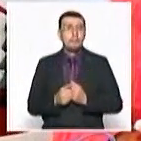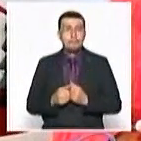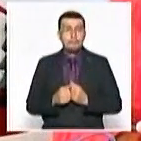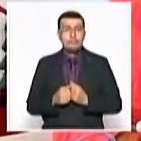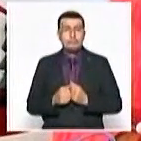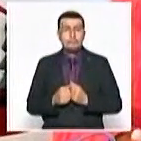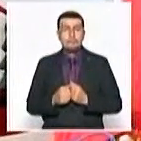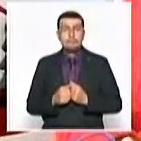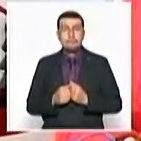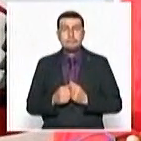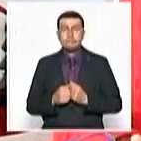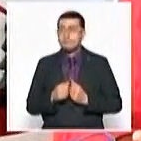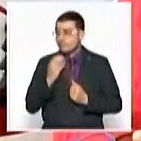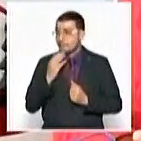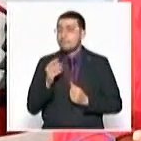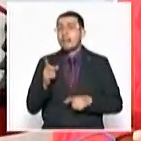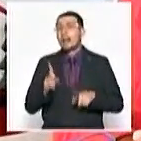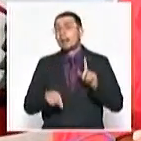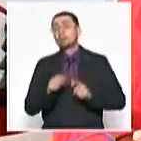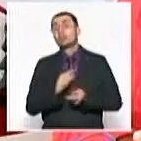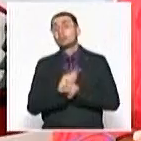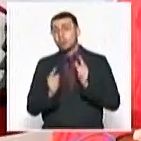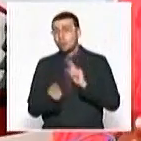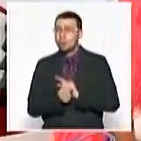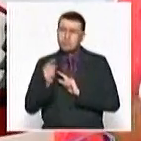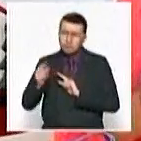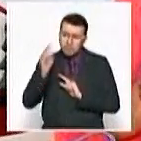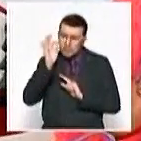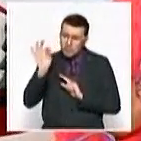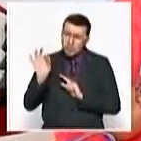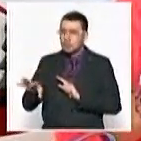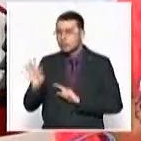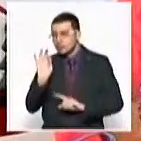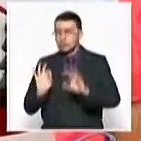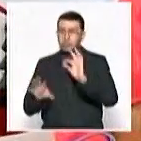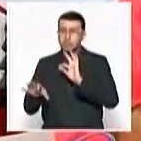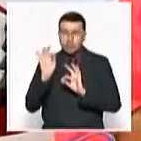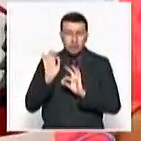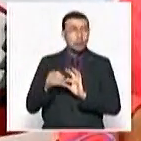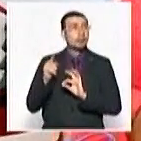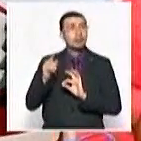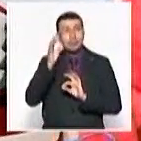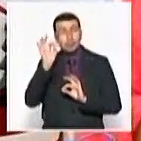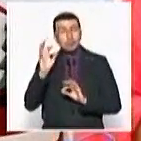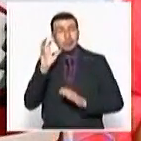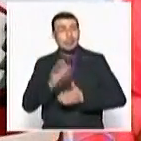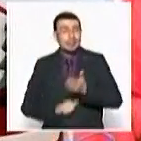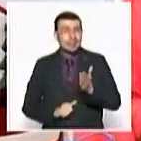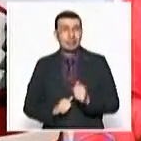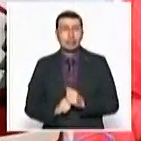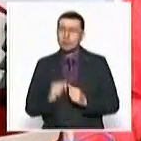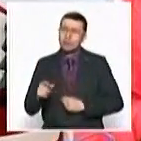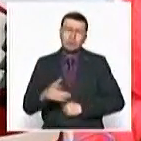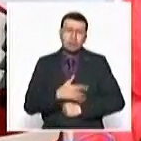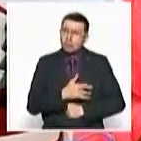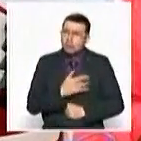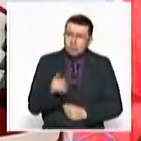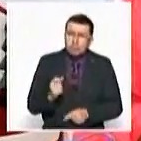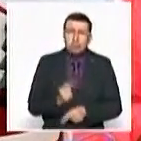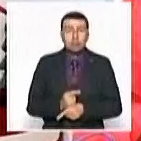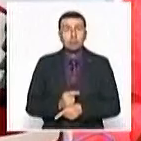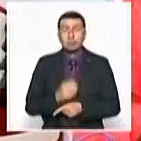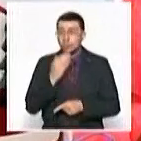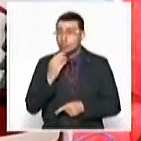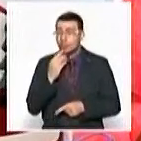digamos que hay cosas que uno podría utilizar para restar un poco estos síntomas, como son las infusiones de agua